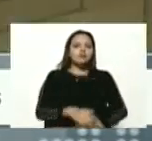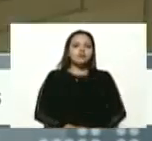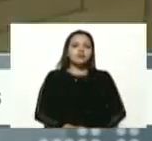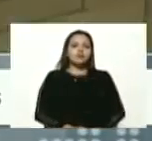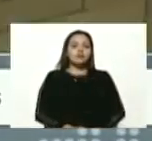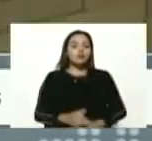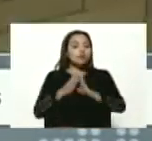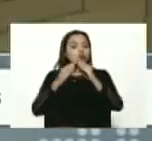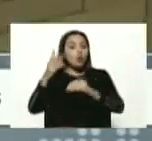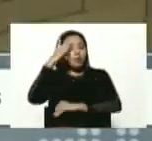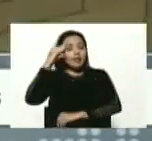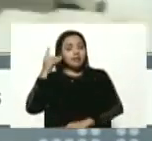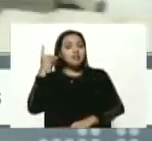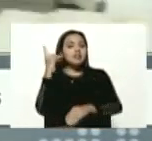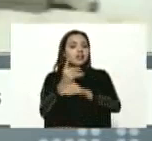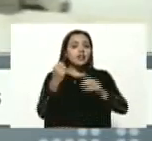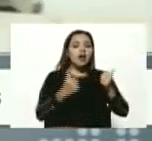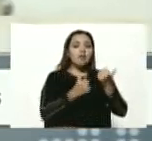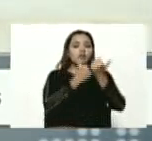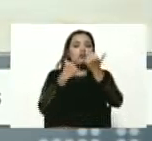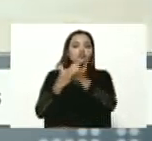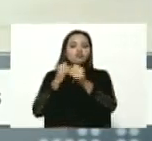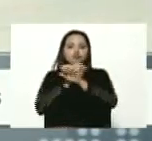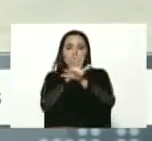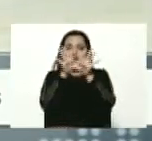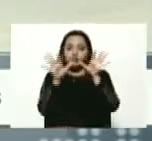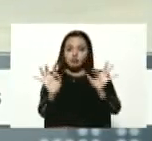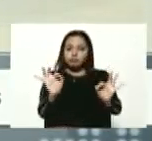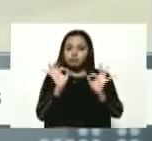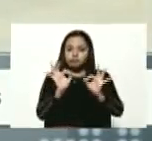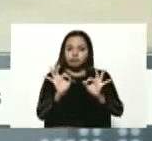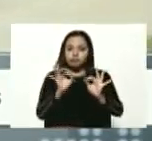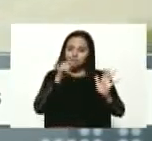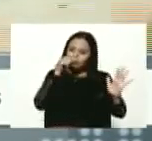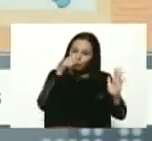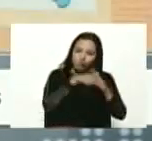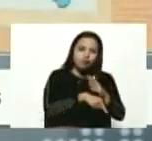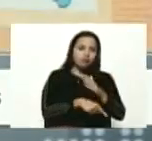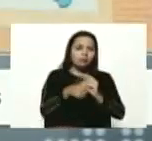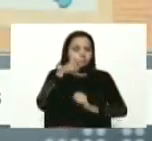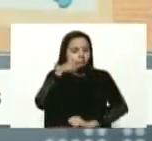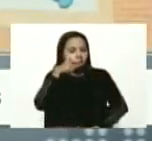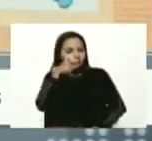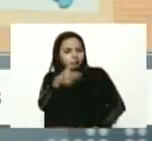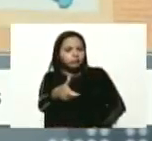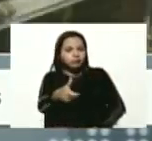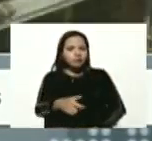Delcy. Al detalle, métete, métete con tu lupa. Delcy tiene una lupa